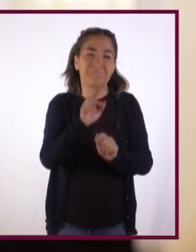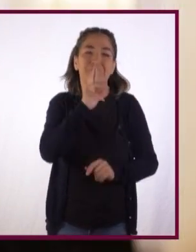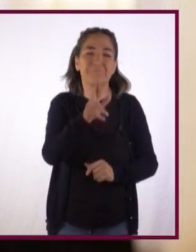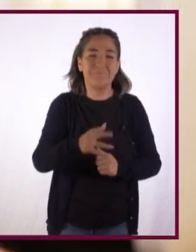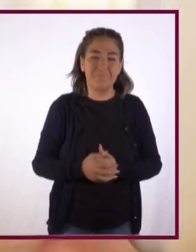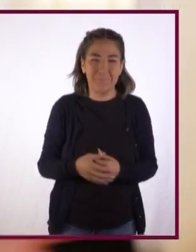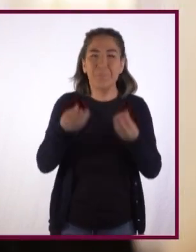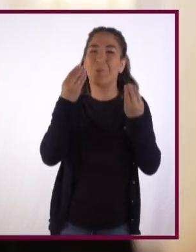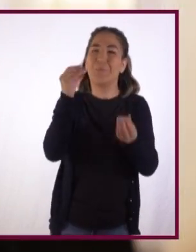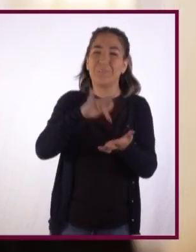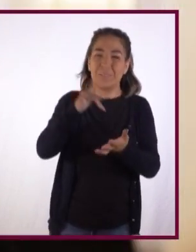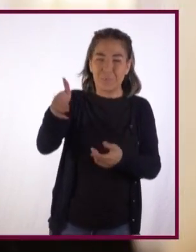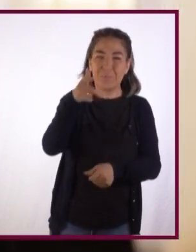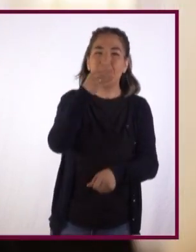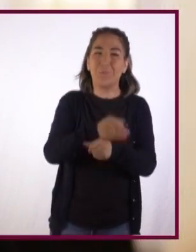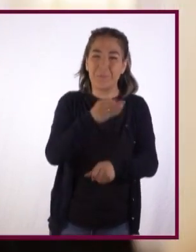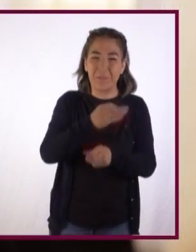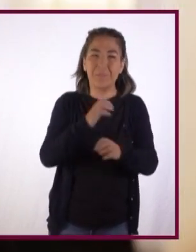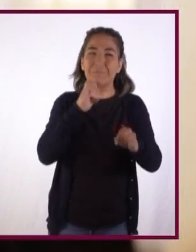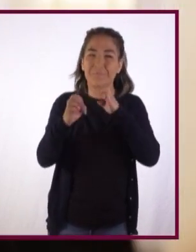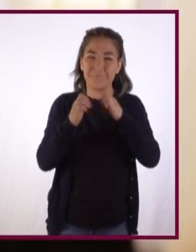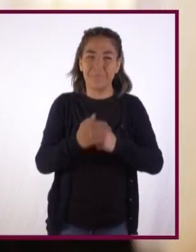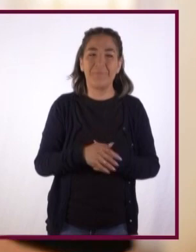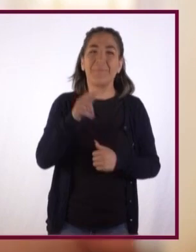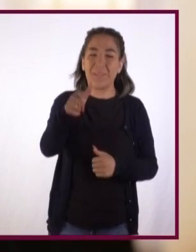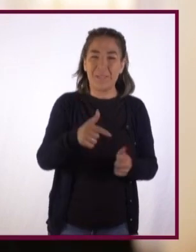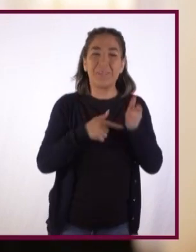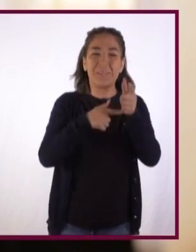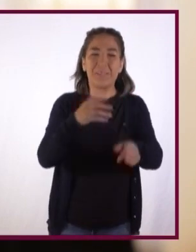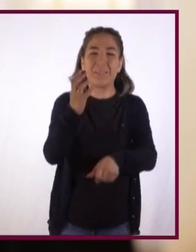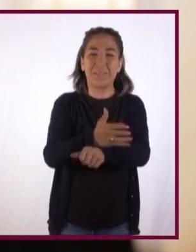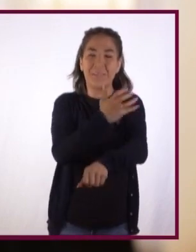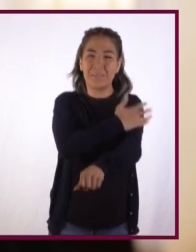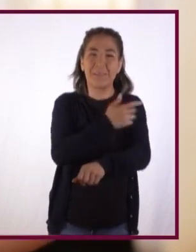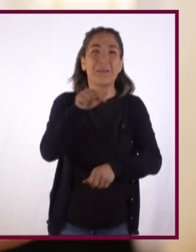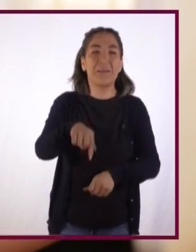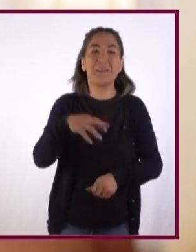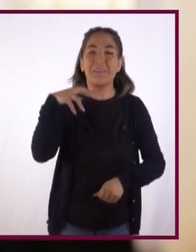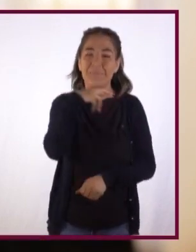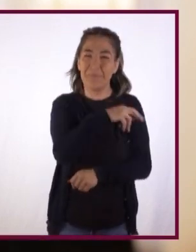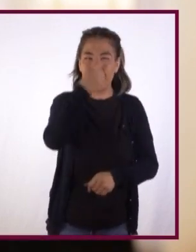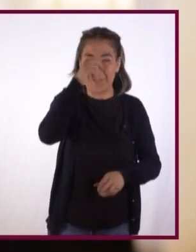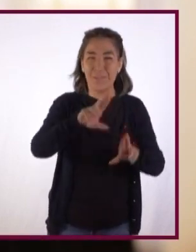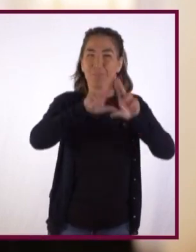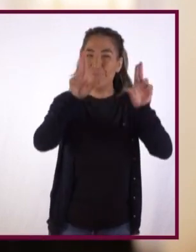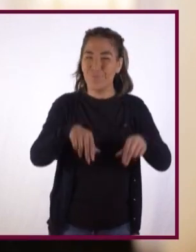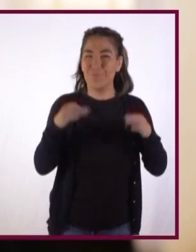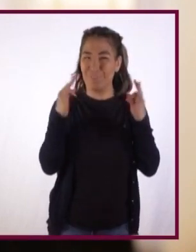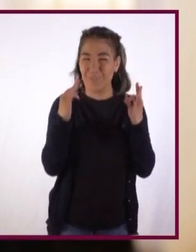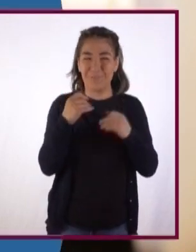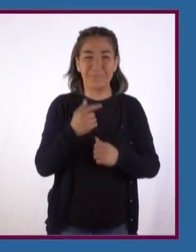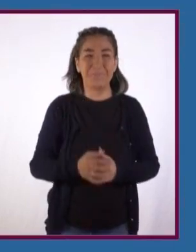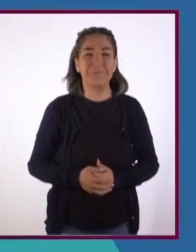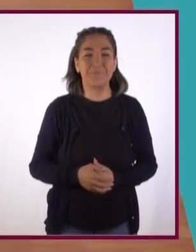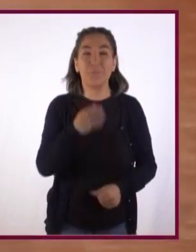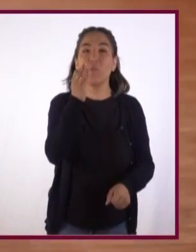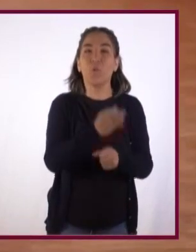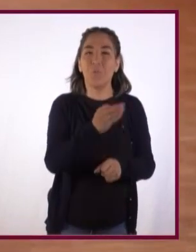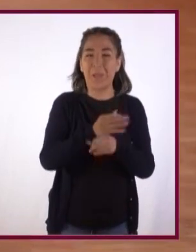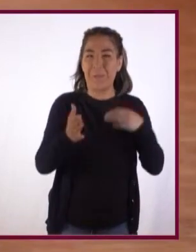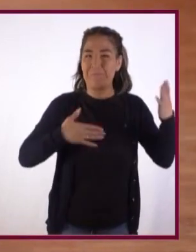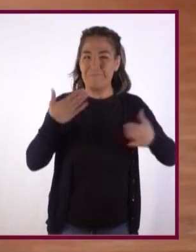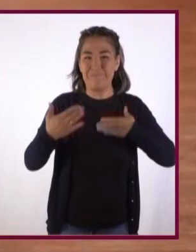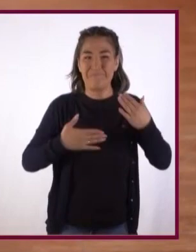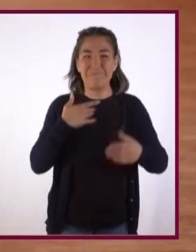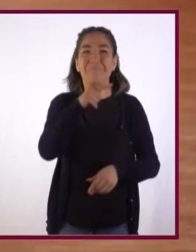responder. Fernando, te agradecemos mucho tu tiempo y te invitamos a que nos acompañes en caliente a congelar estos alimentos. Hoy nos